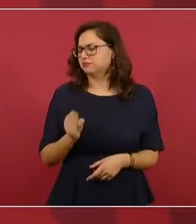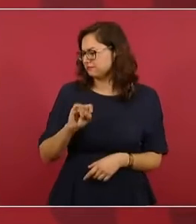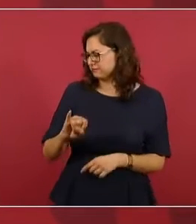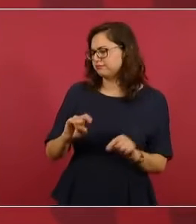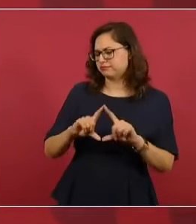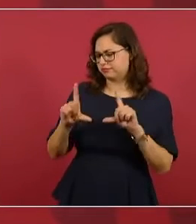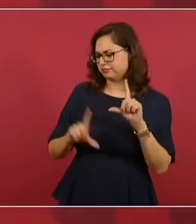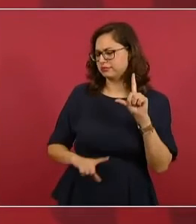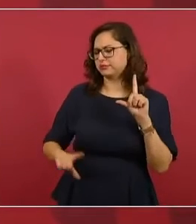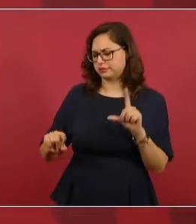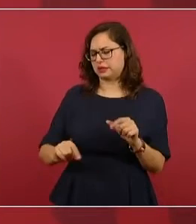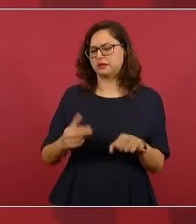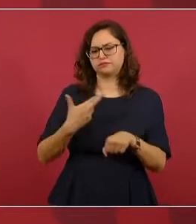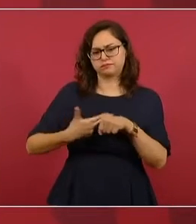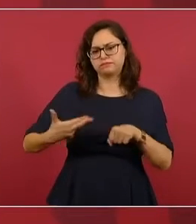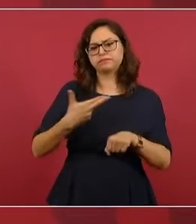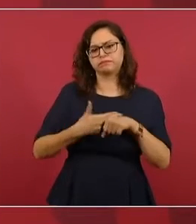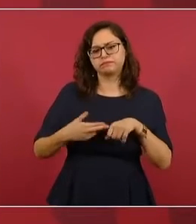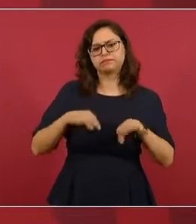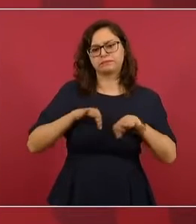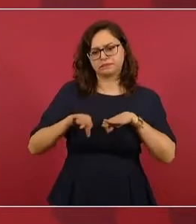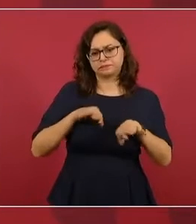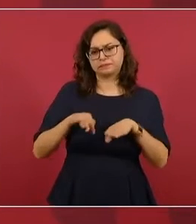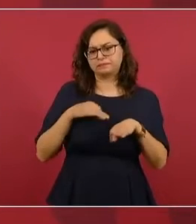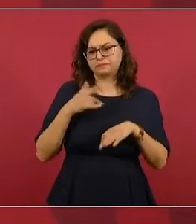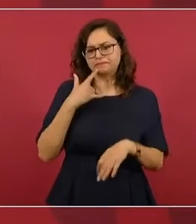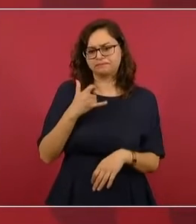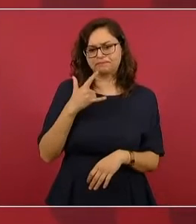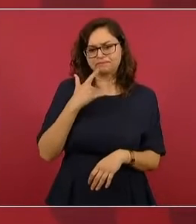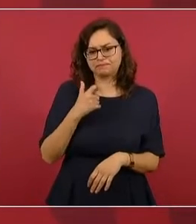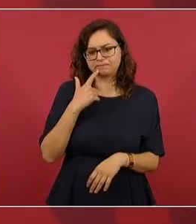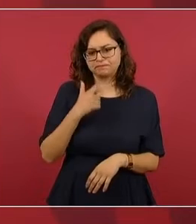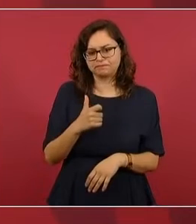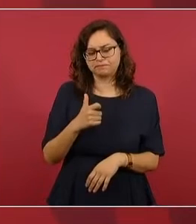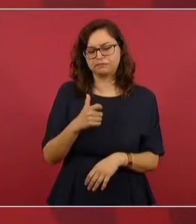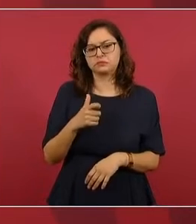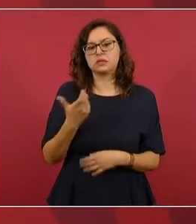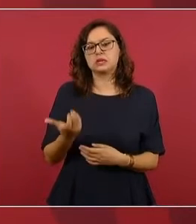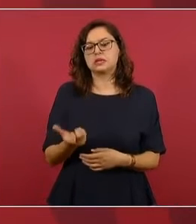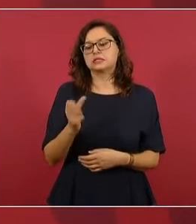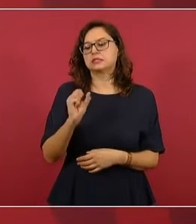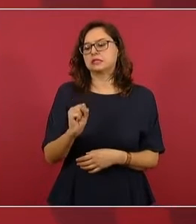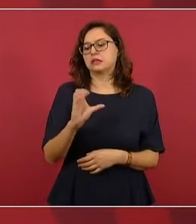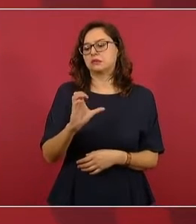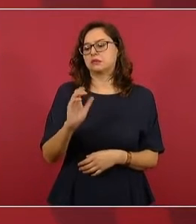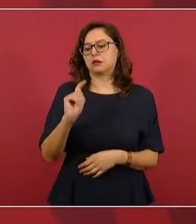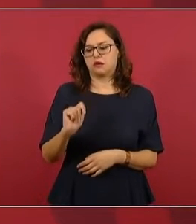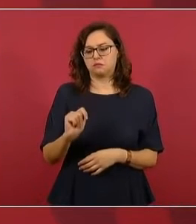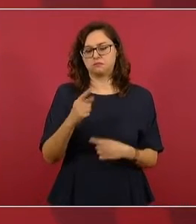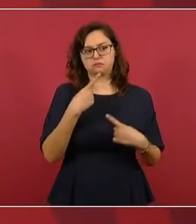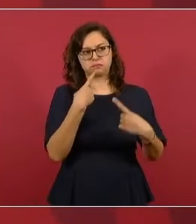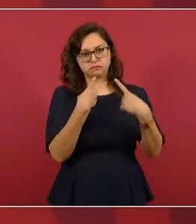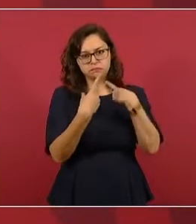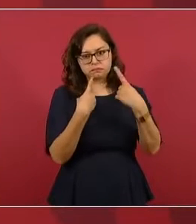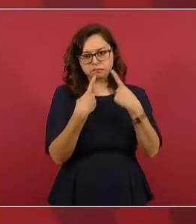eso, lo está viendo la Secretaría de Comunicaciones,